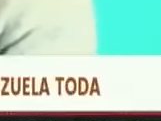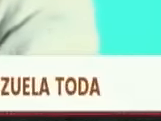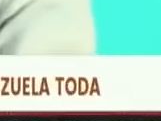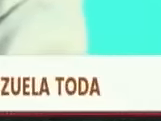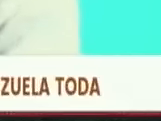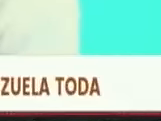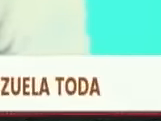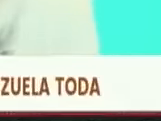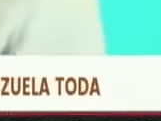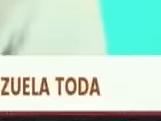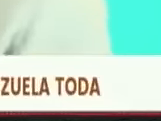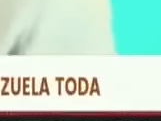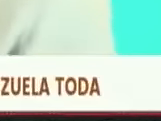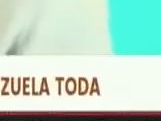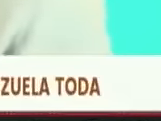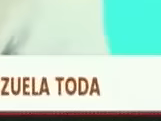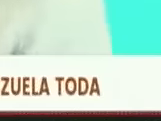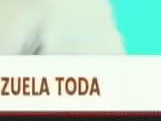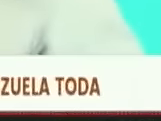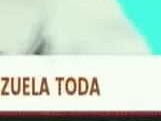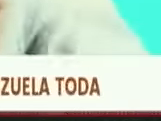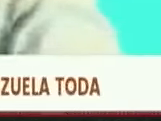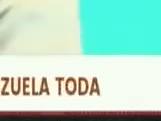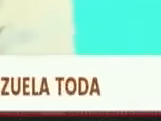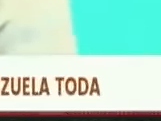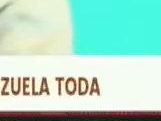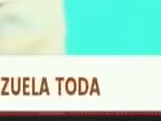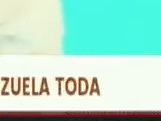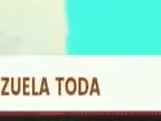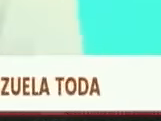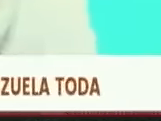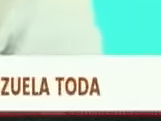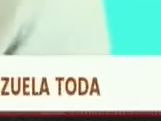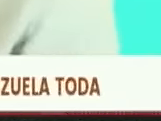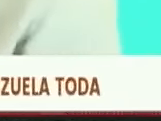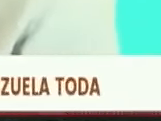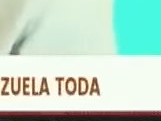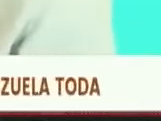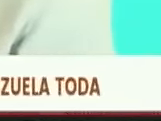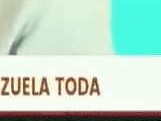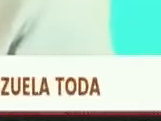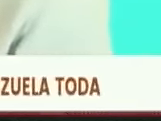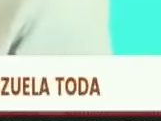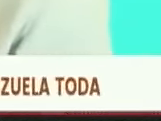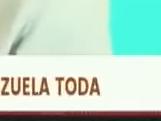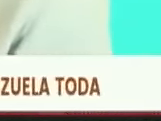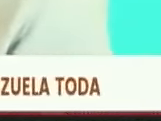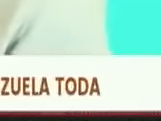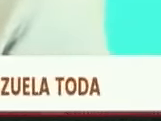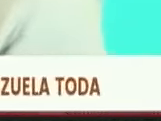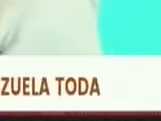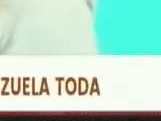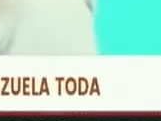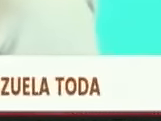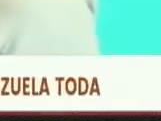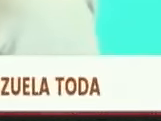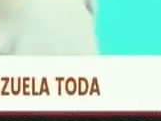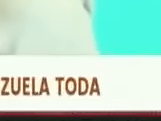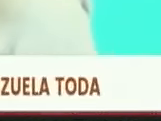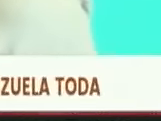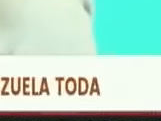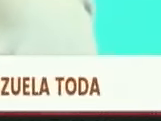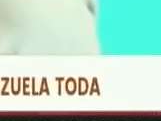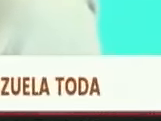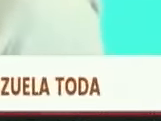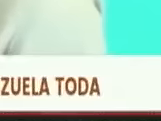para sumar para sus tierras un plan que incorpore de manera activa eh A toda esa dinámica que